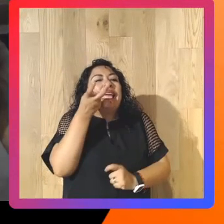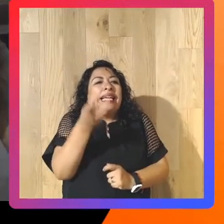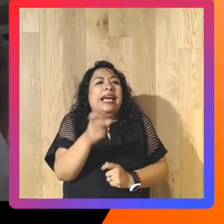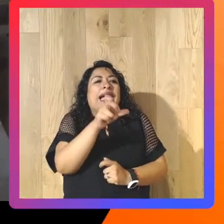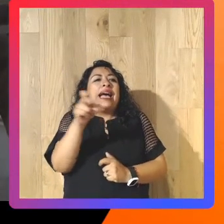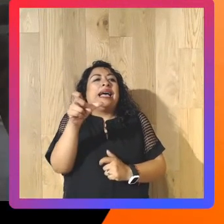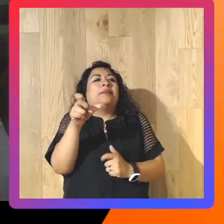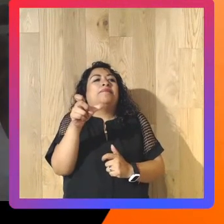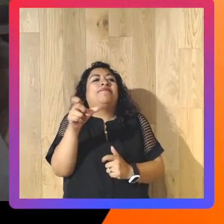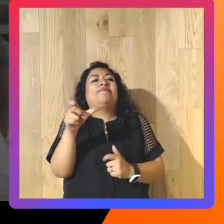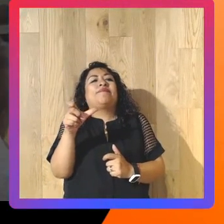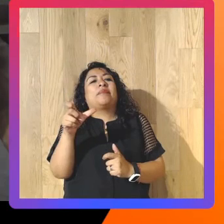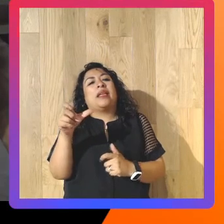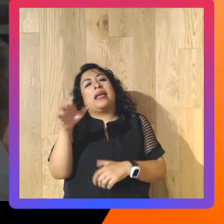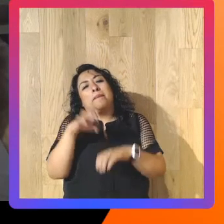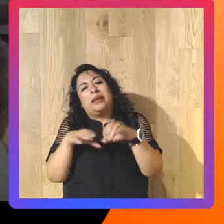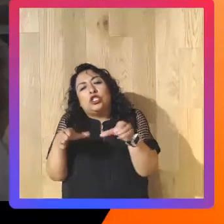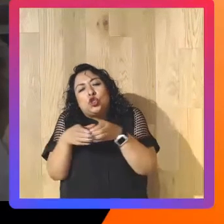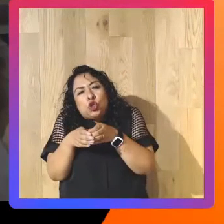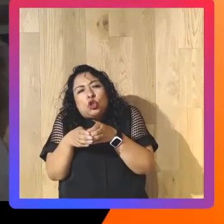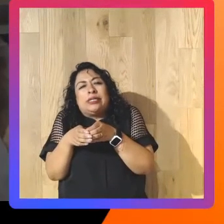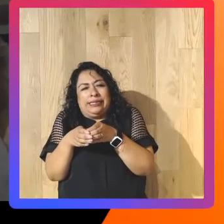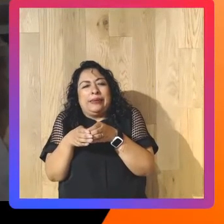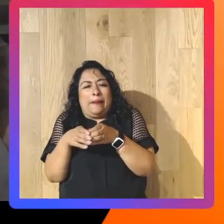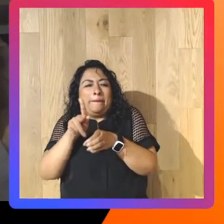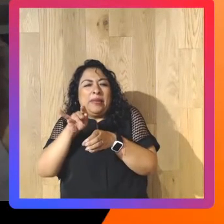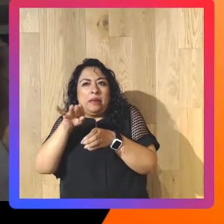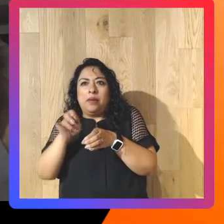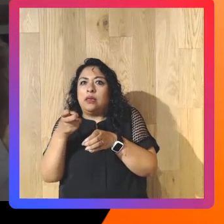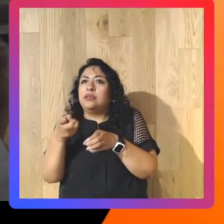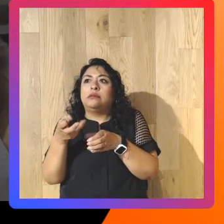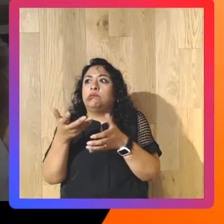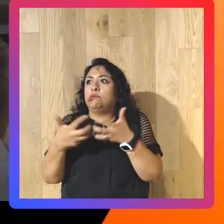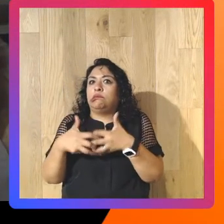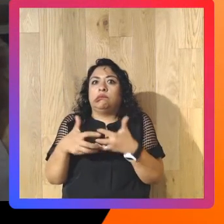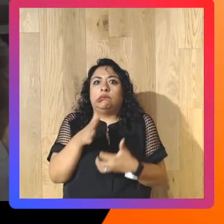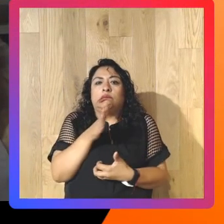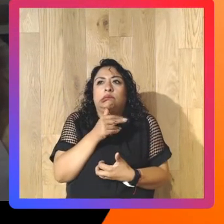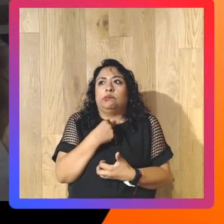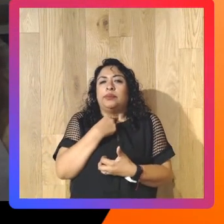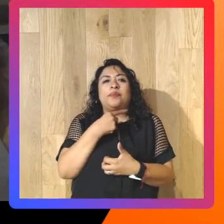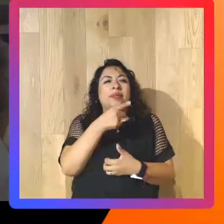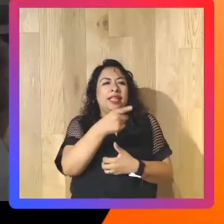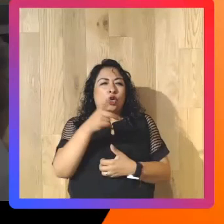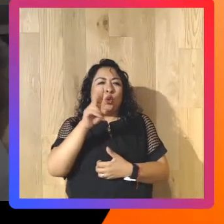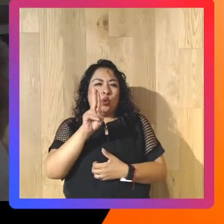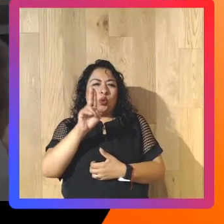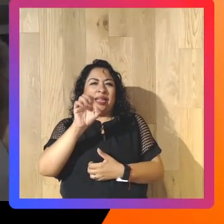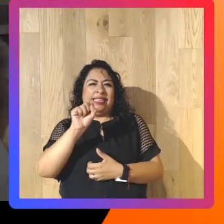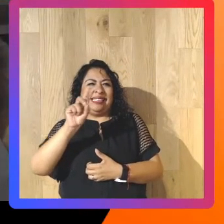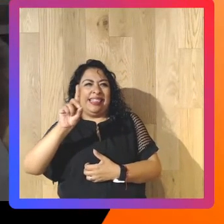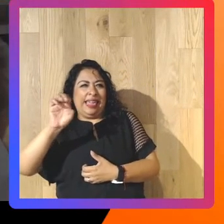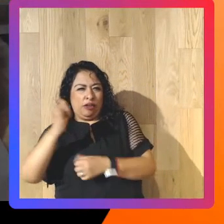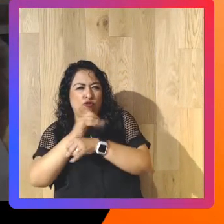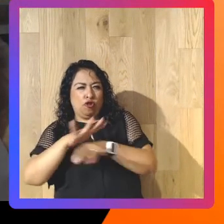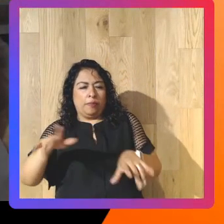a la micro y pequeña empresa la hace muy improductiva. Hay un dato que nos da la OCDE, en